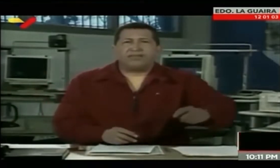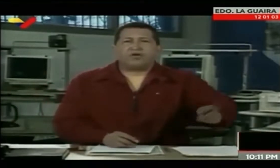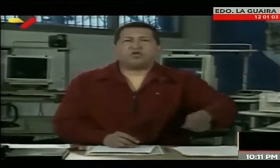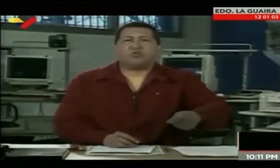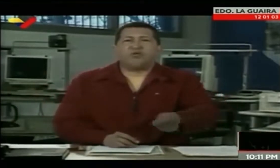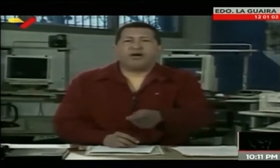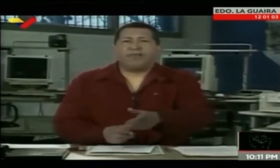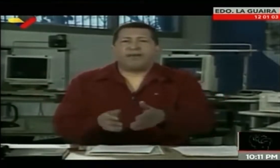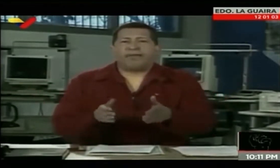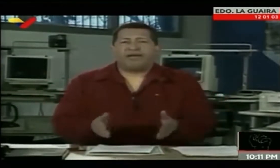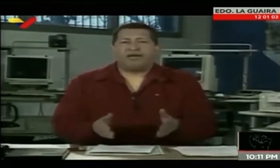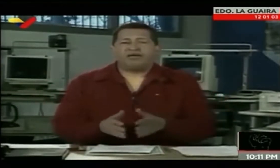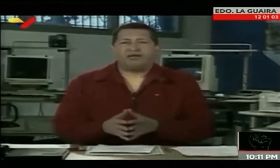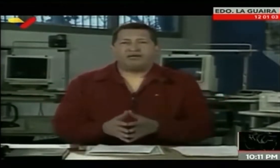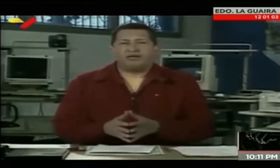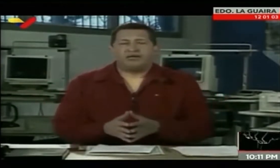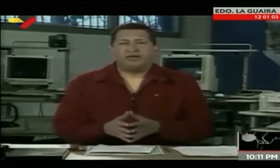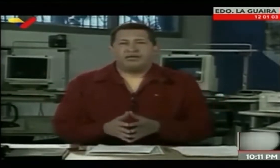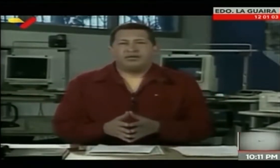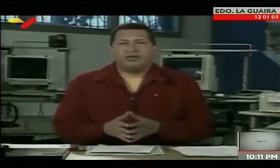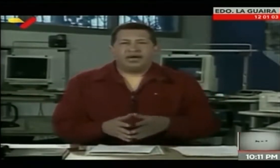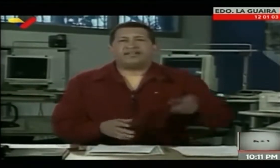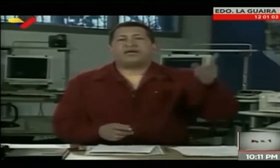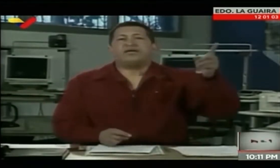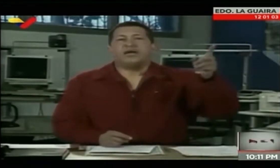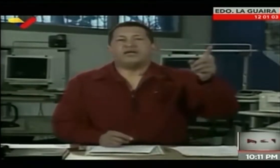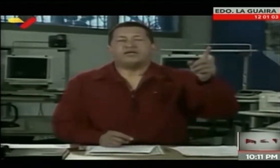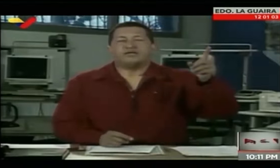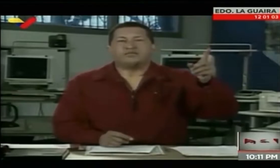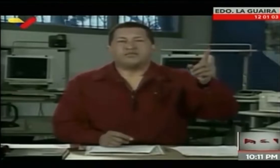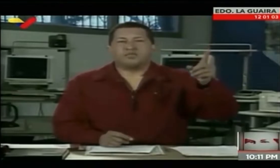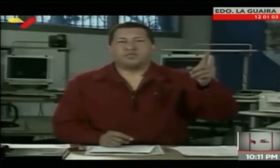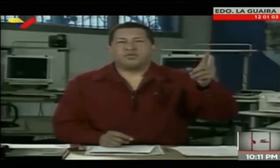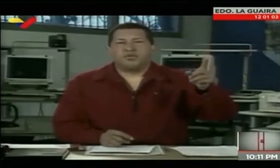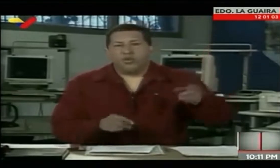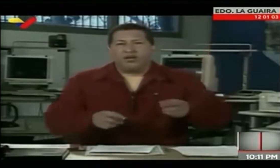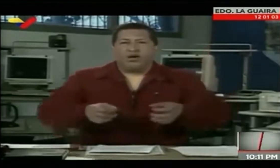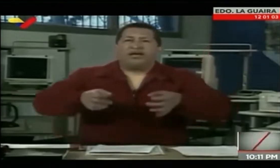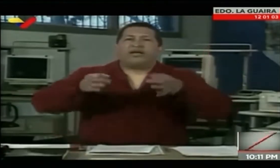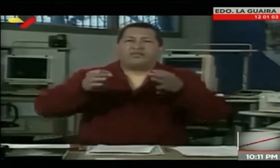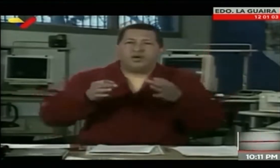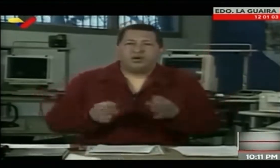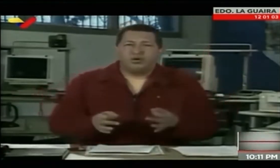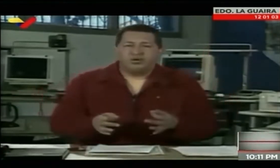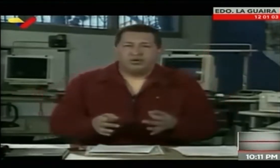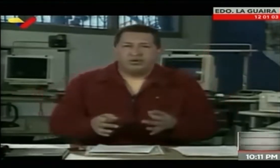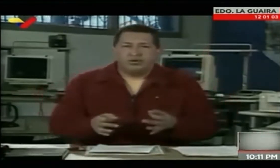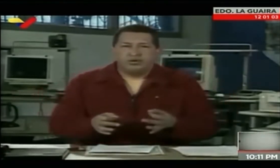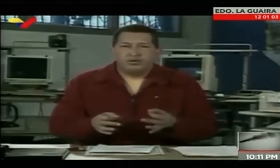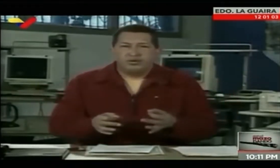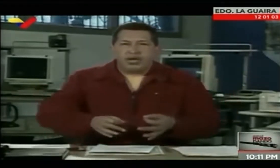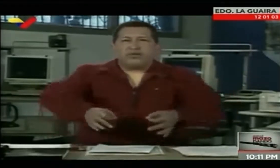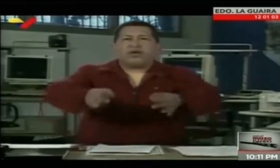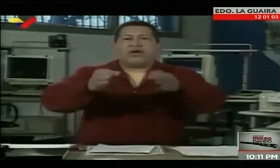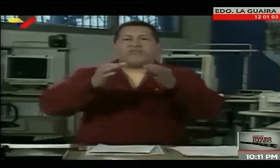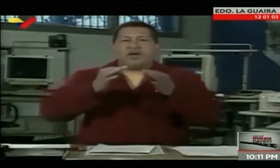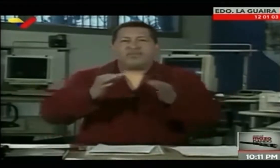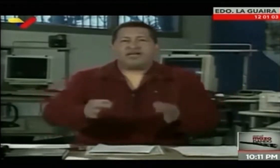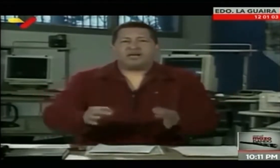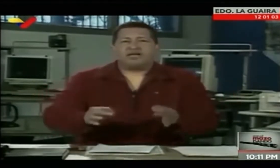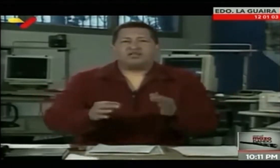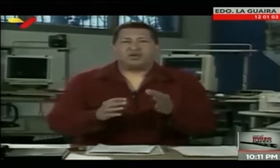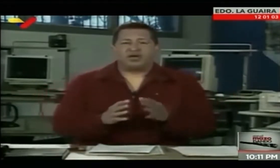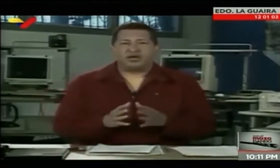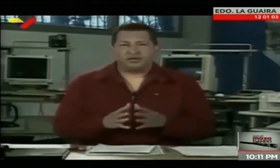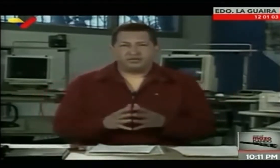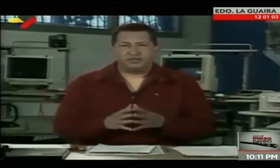y llevada por su pluma al papel y a la eternidad, cuando le escribió una biografía